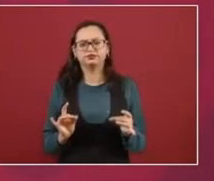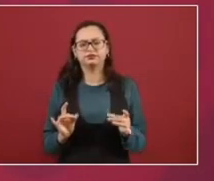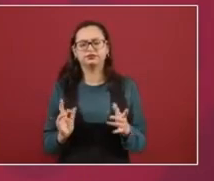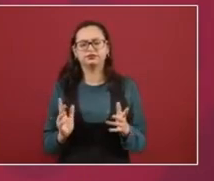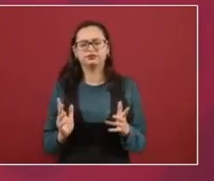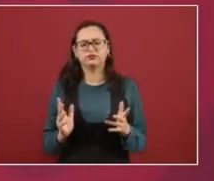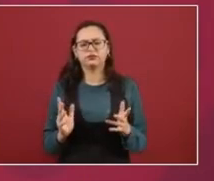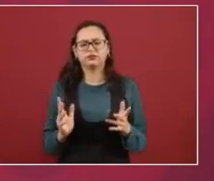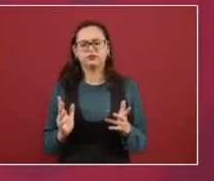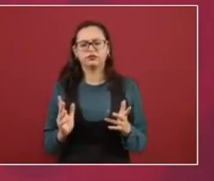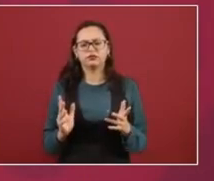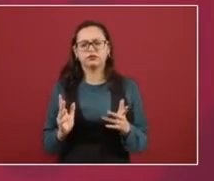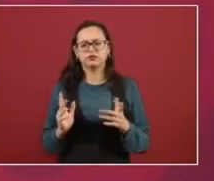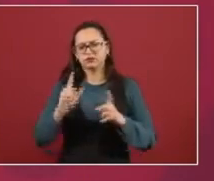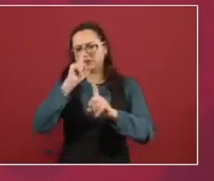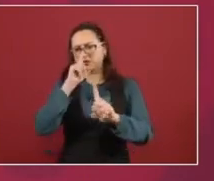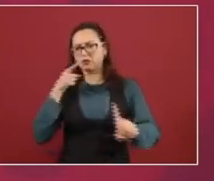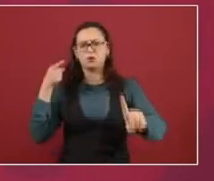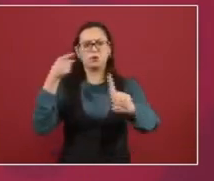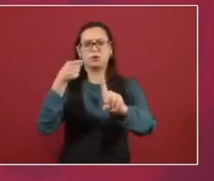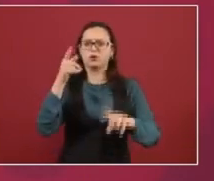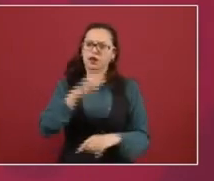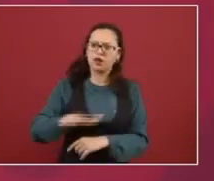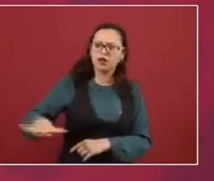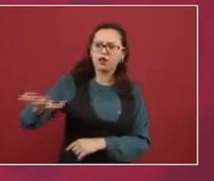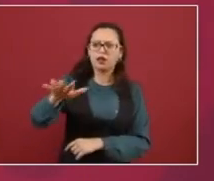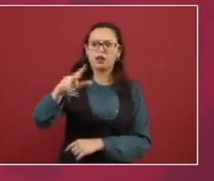el propósito que en Veracruz